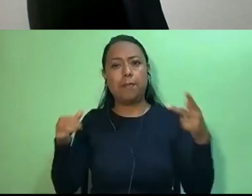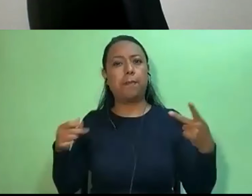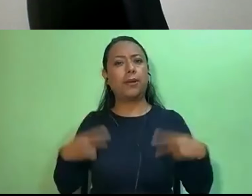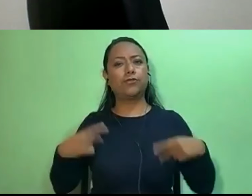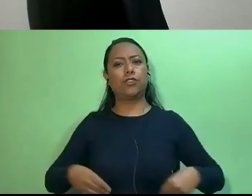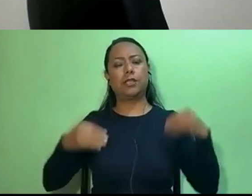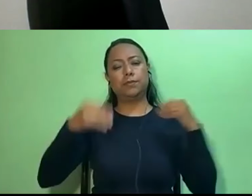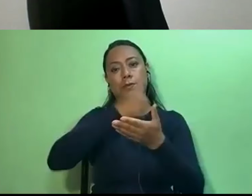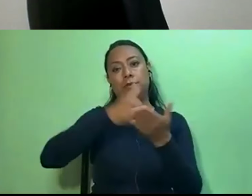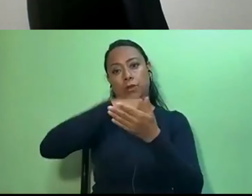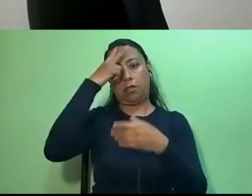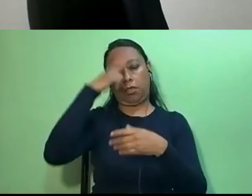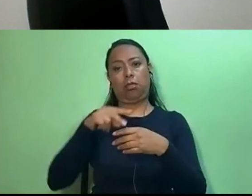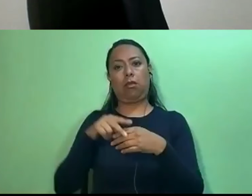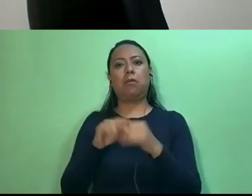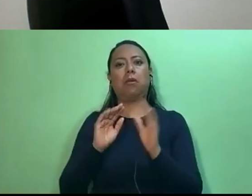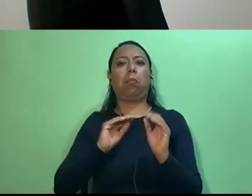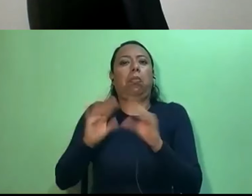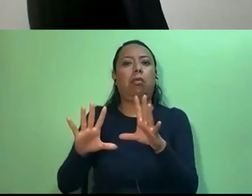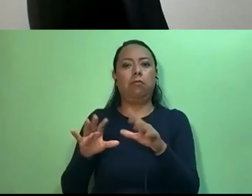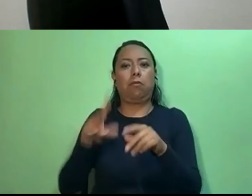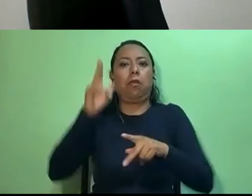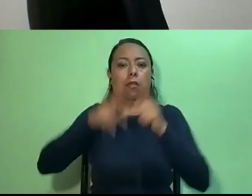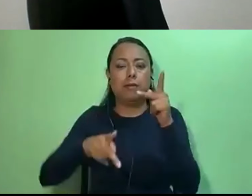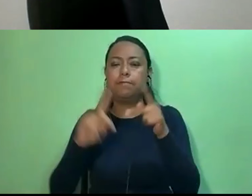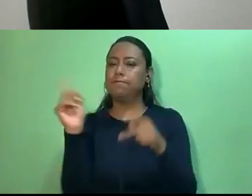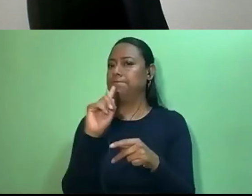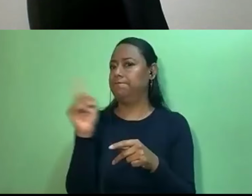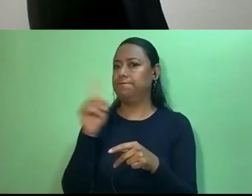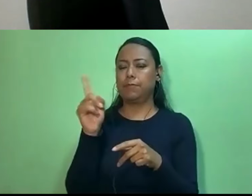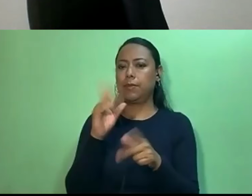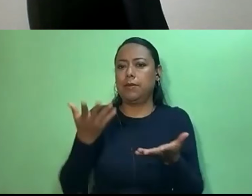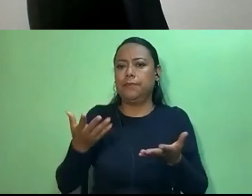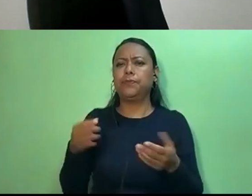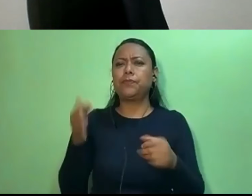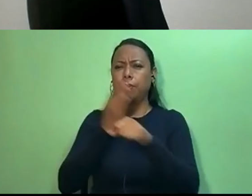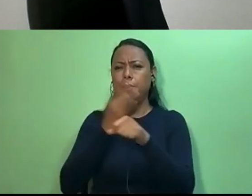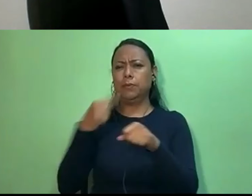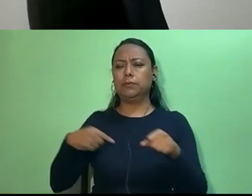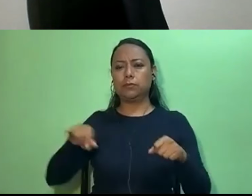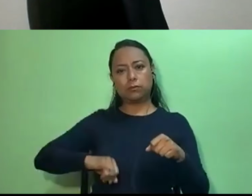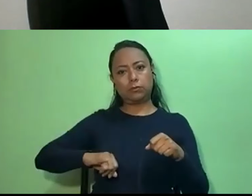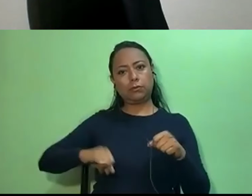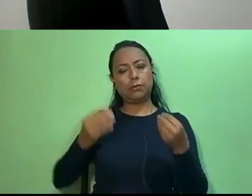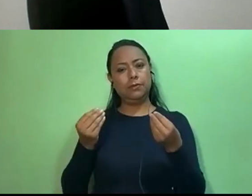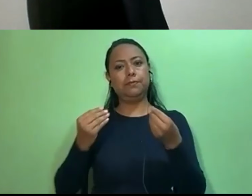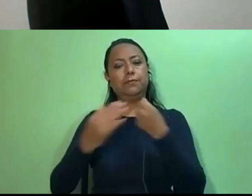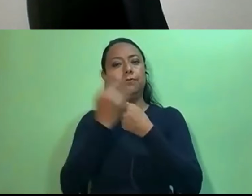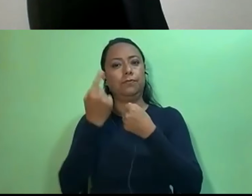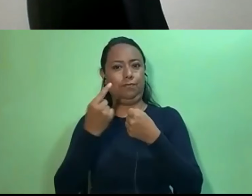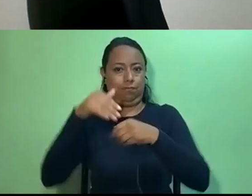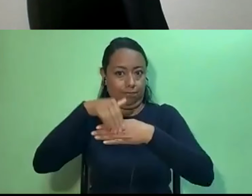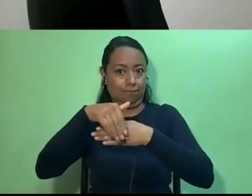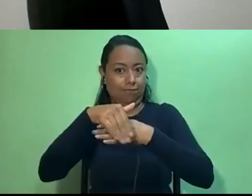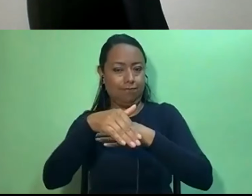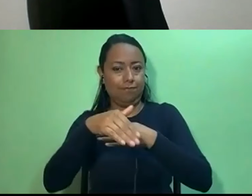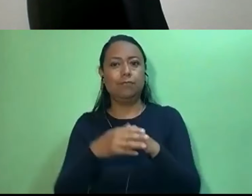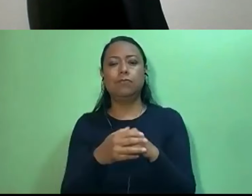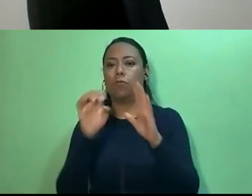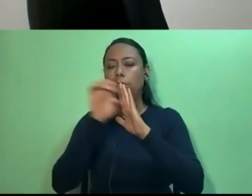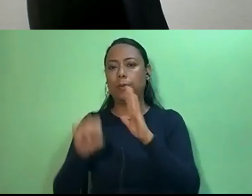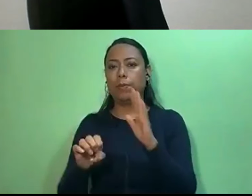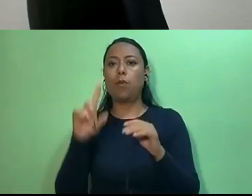Hoy me llama mucho la atención porque a partir de esta situación en donde el elemento hídrico, el